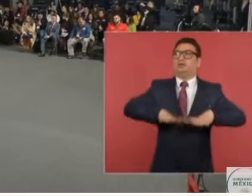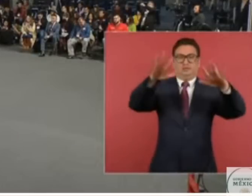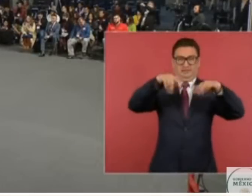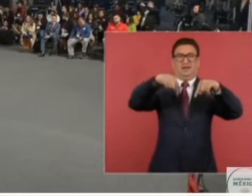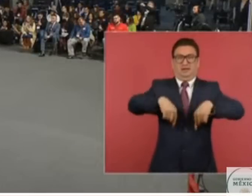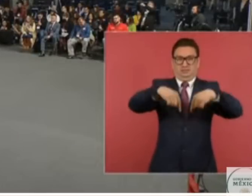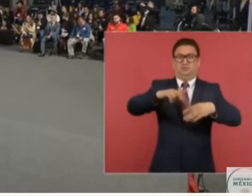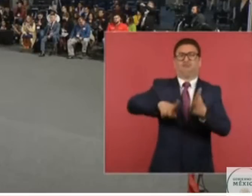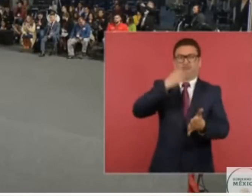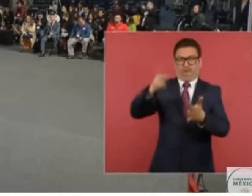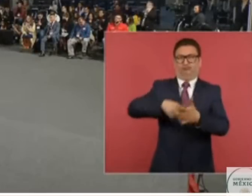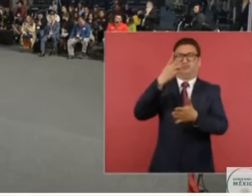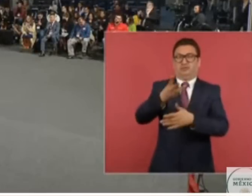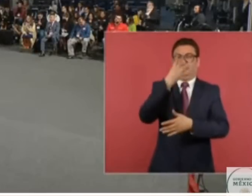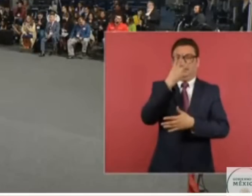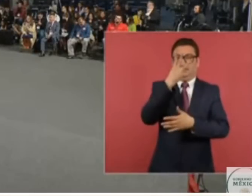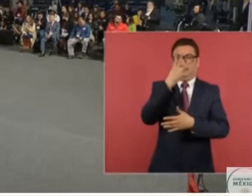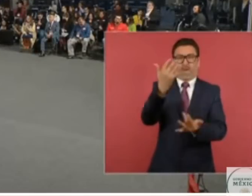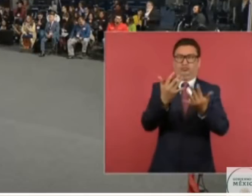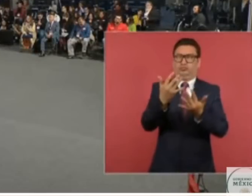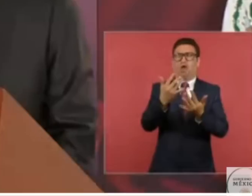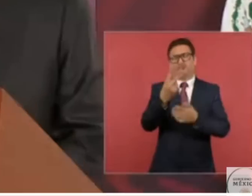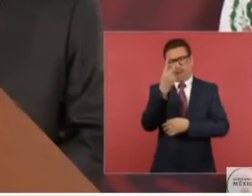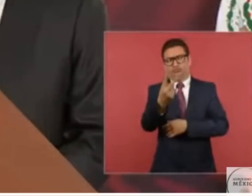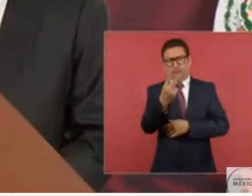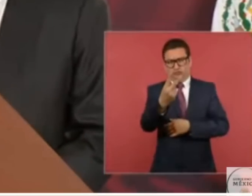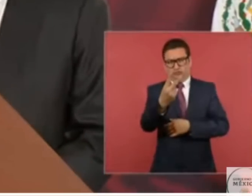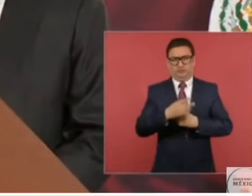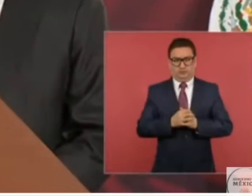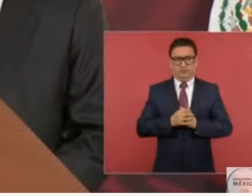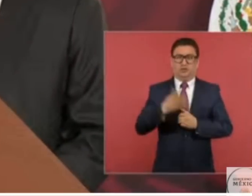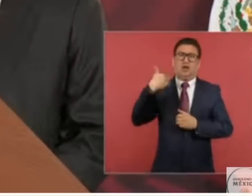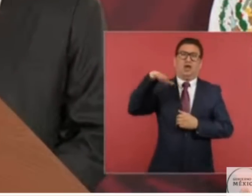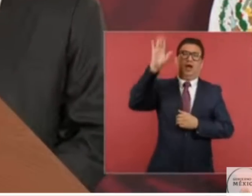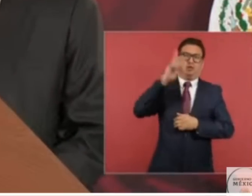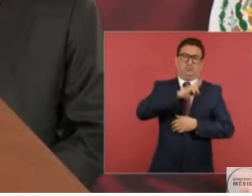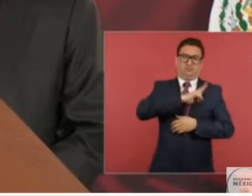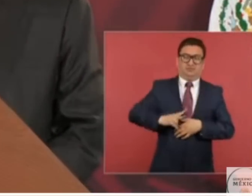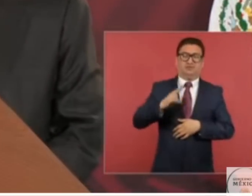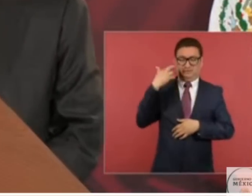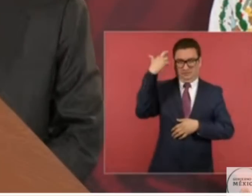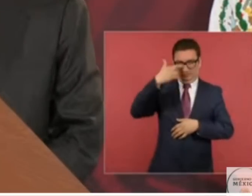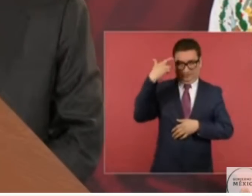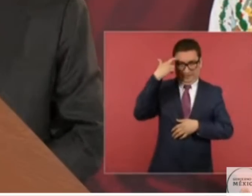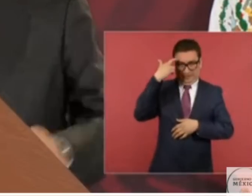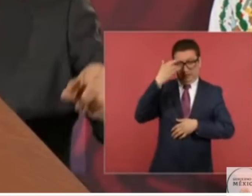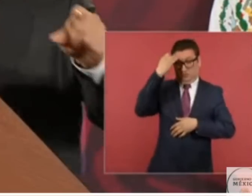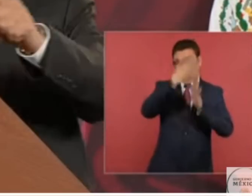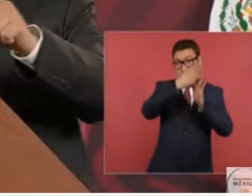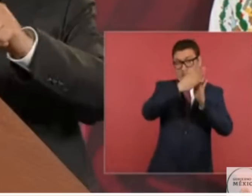veces. Dos, en la época virreinal, entre